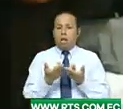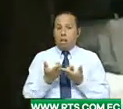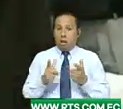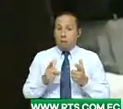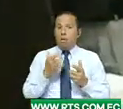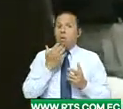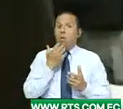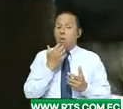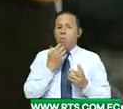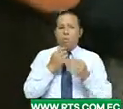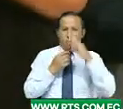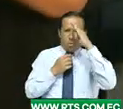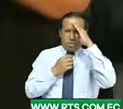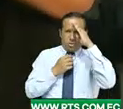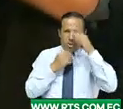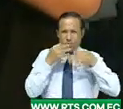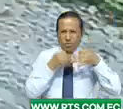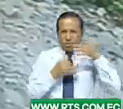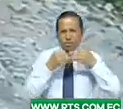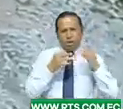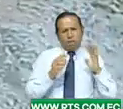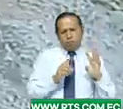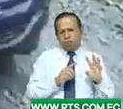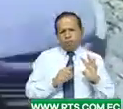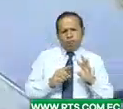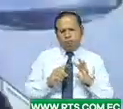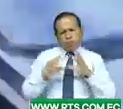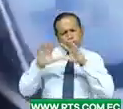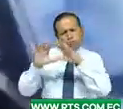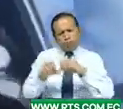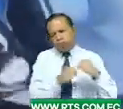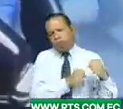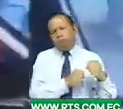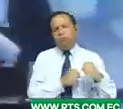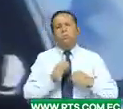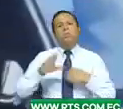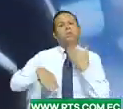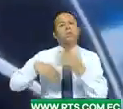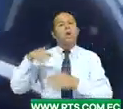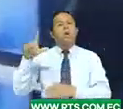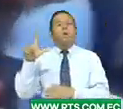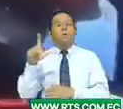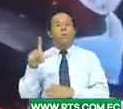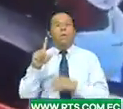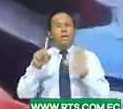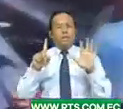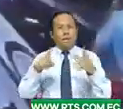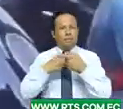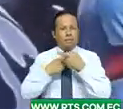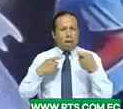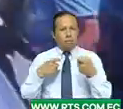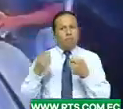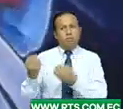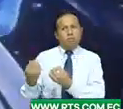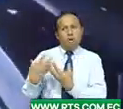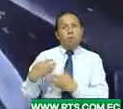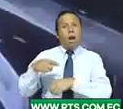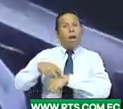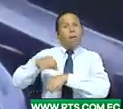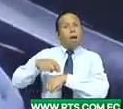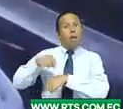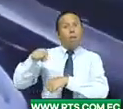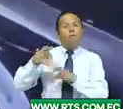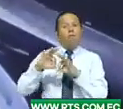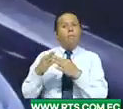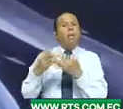participaron agentes de la policía judicial. También el lunes 6 de marzo se supo del secuestro de una familia en Quevedo,